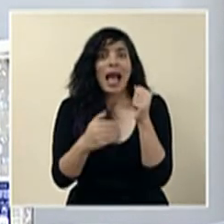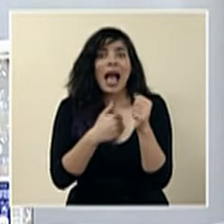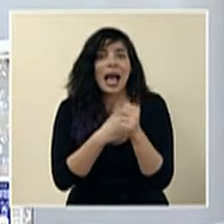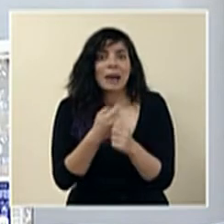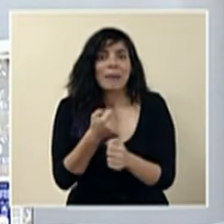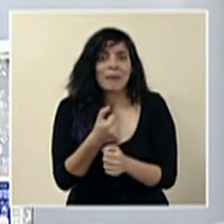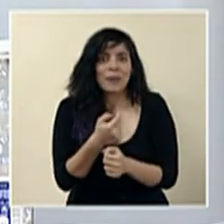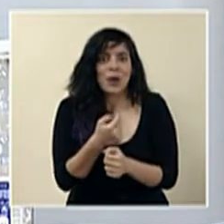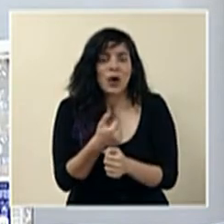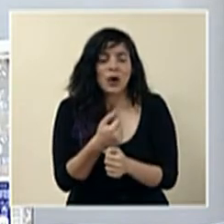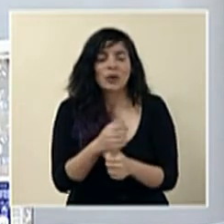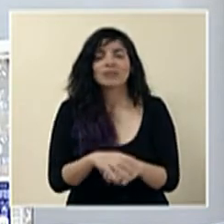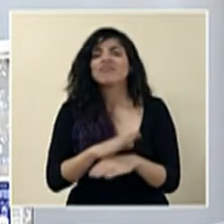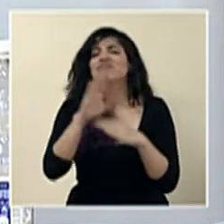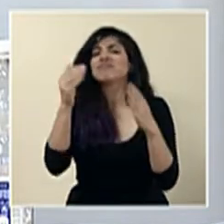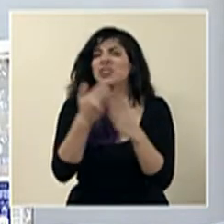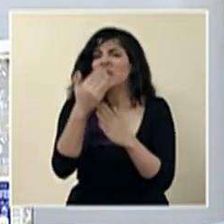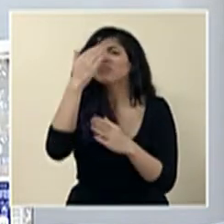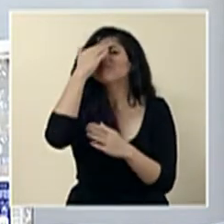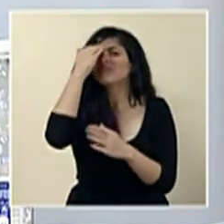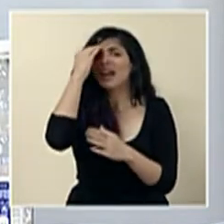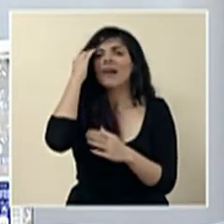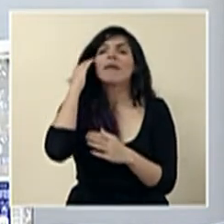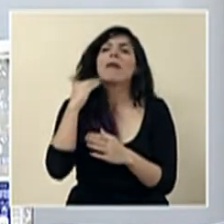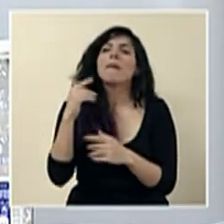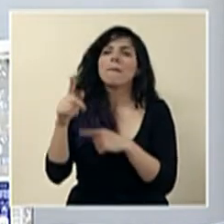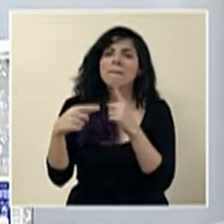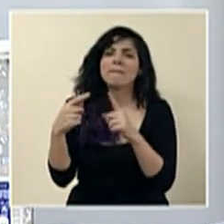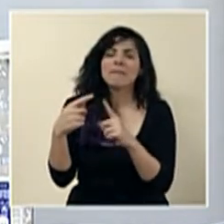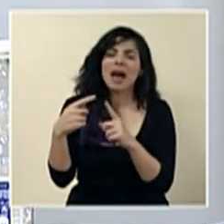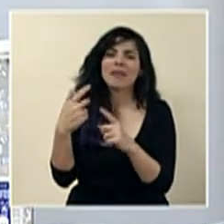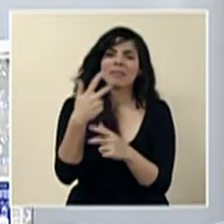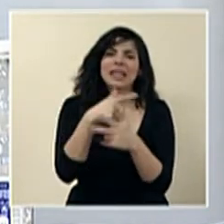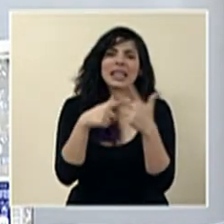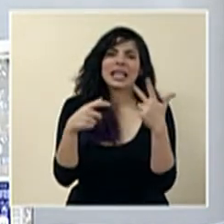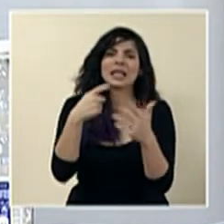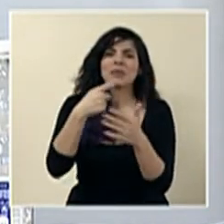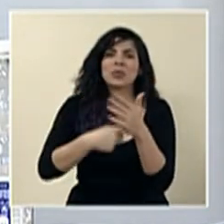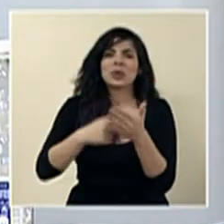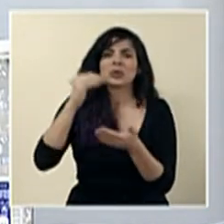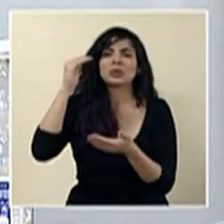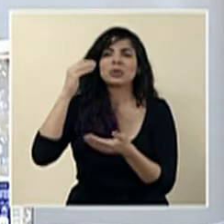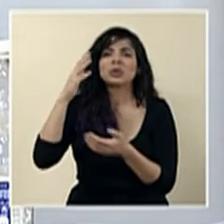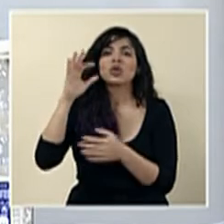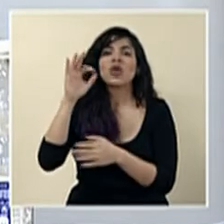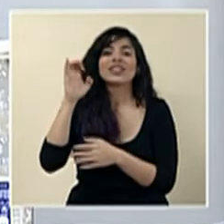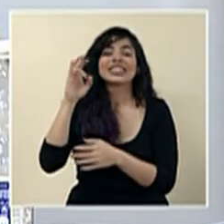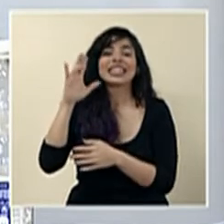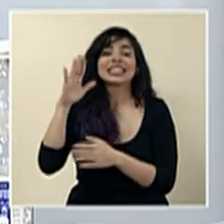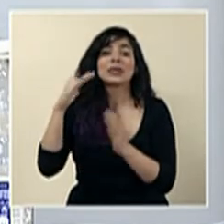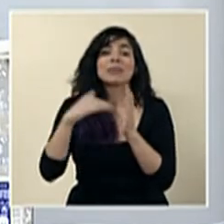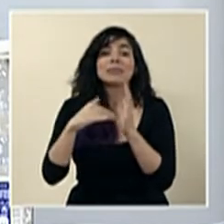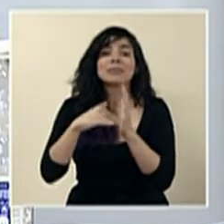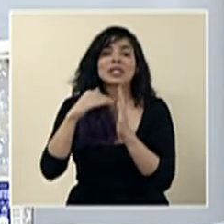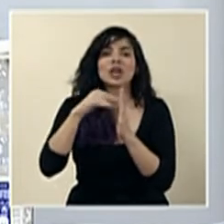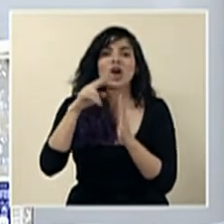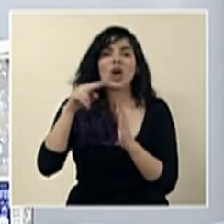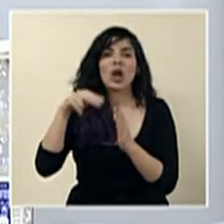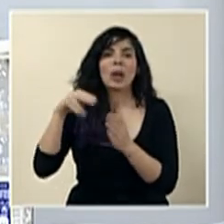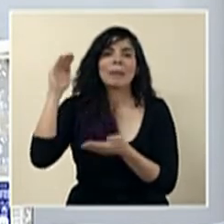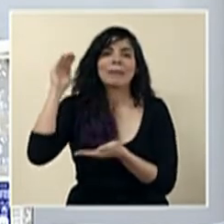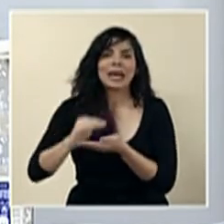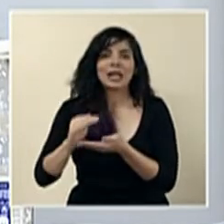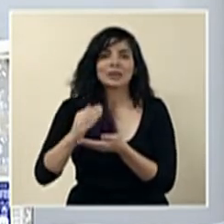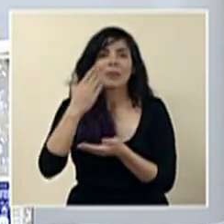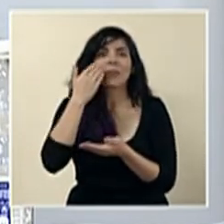escasos. Sabemos que vamos a tener una contracción de esos tres impuestos de 975.000 millones de colones, simplemente porque